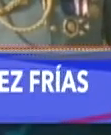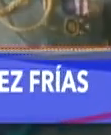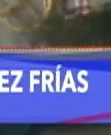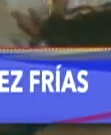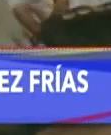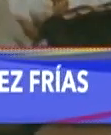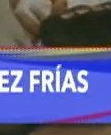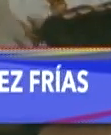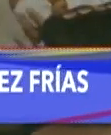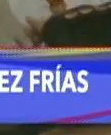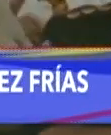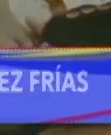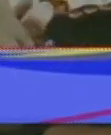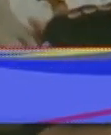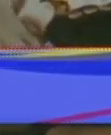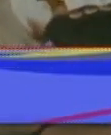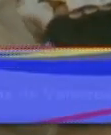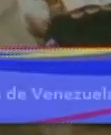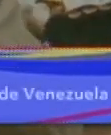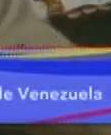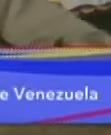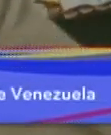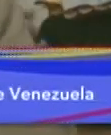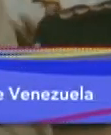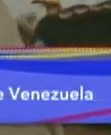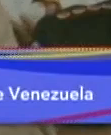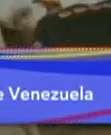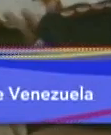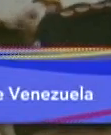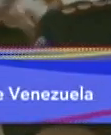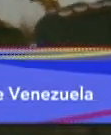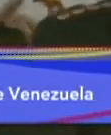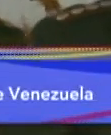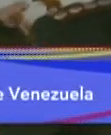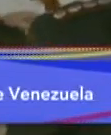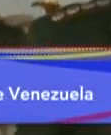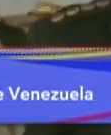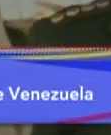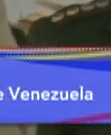Y seguirá en el pasar del tiempo,